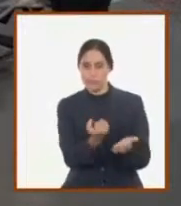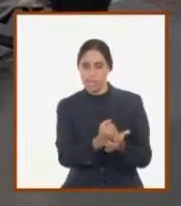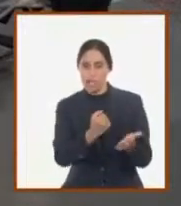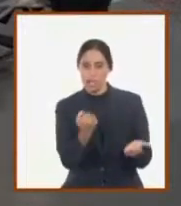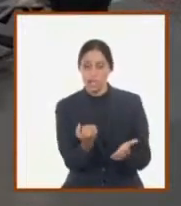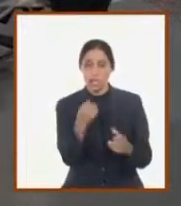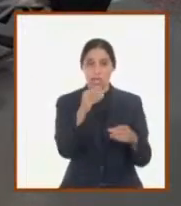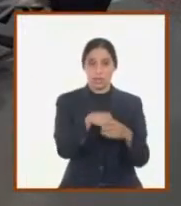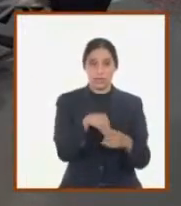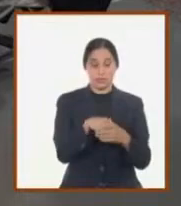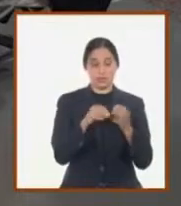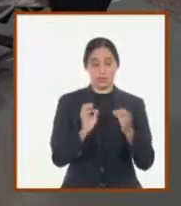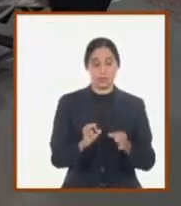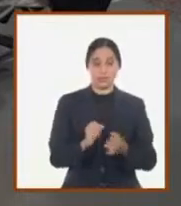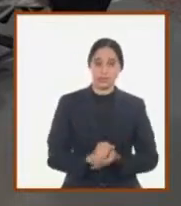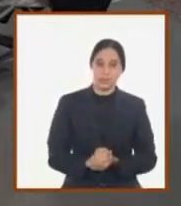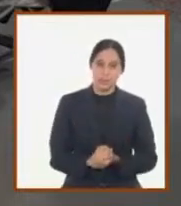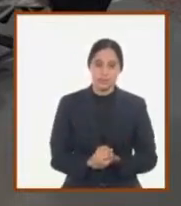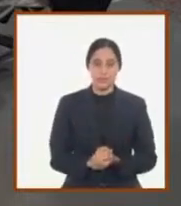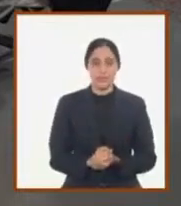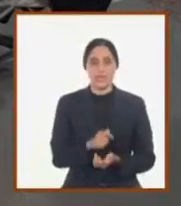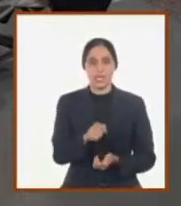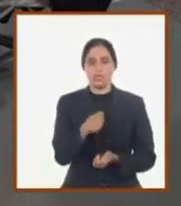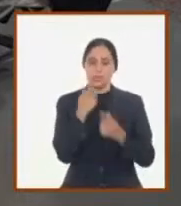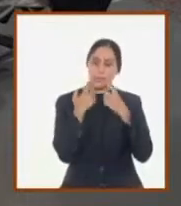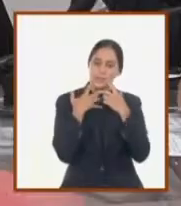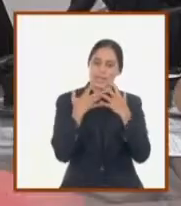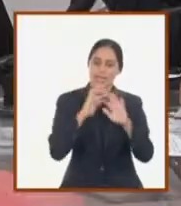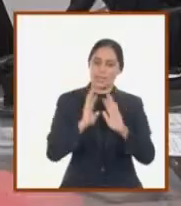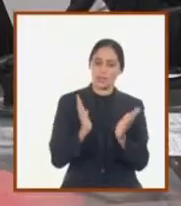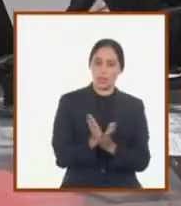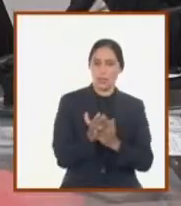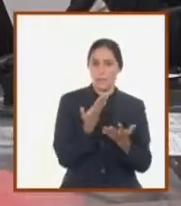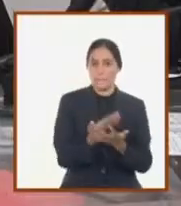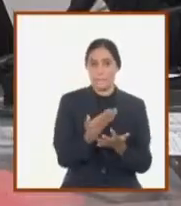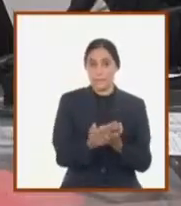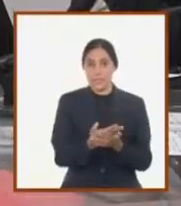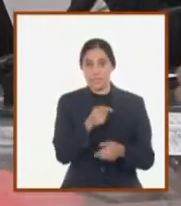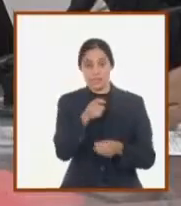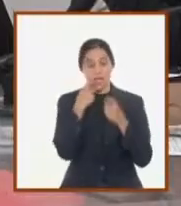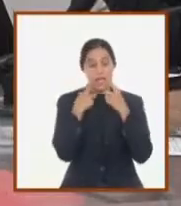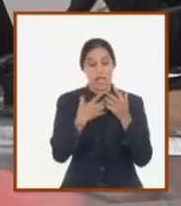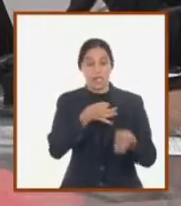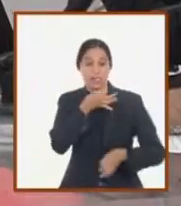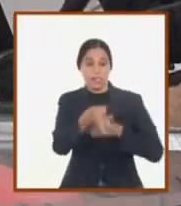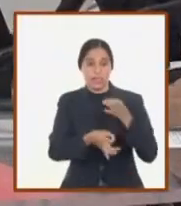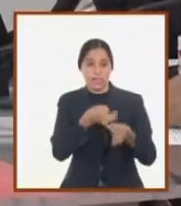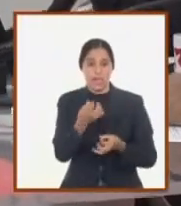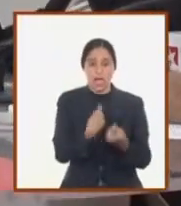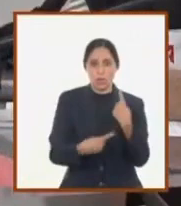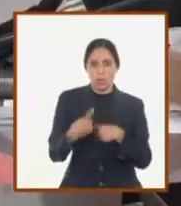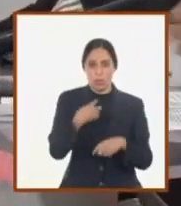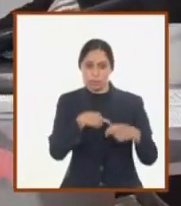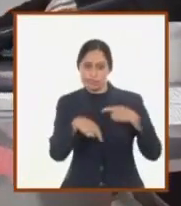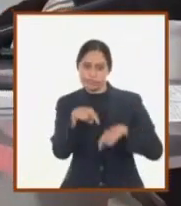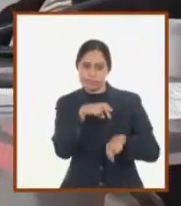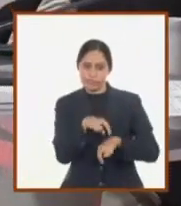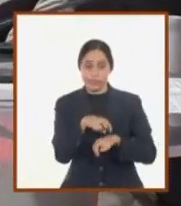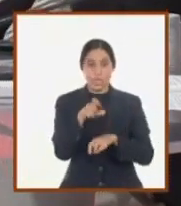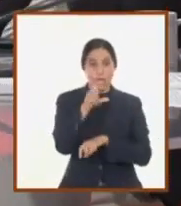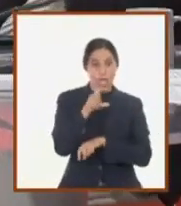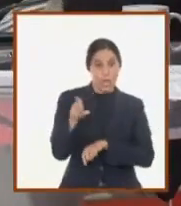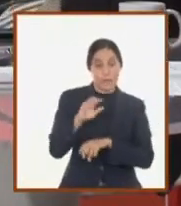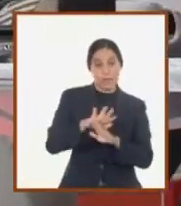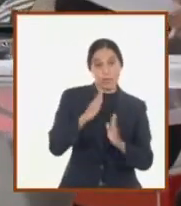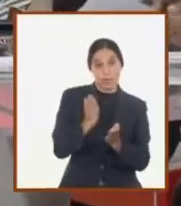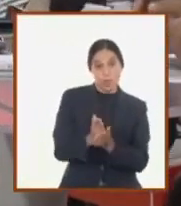la neocolonial que tengamos Aunque responde fundamentalmente a las investigaciones que tienen que ver con el periodo de